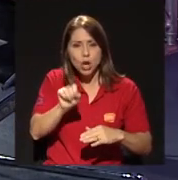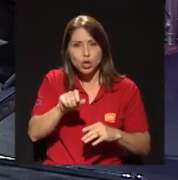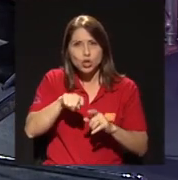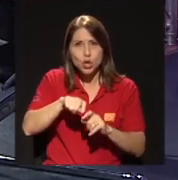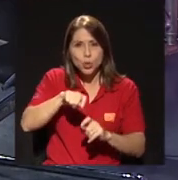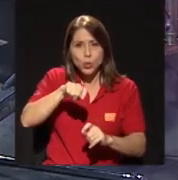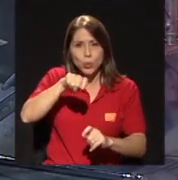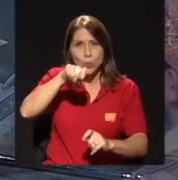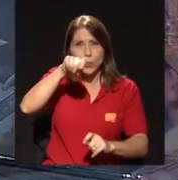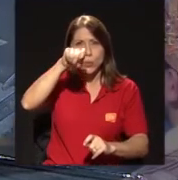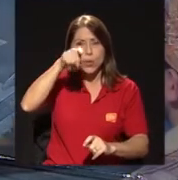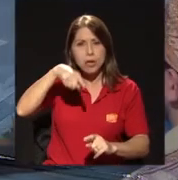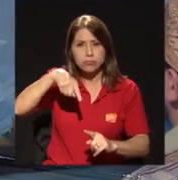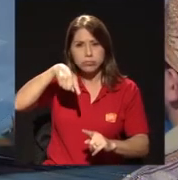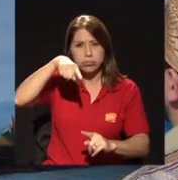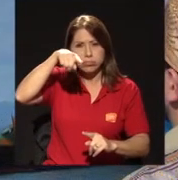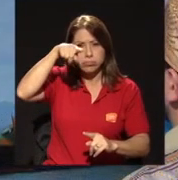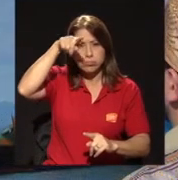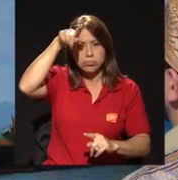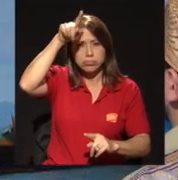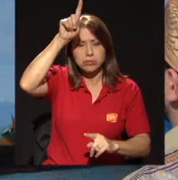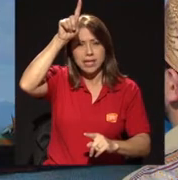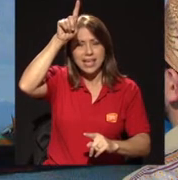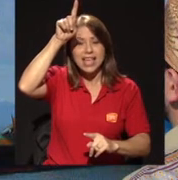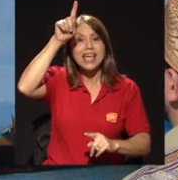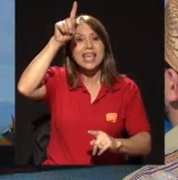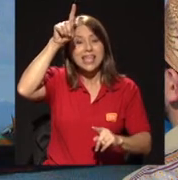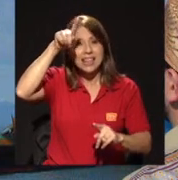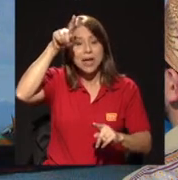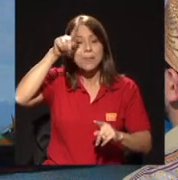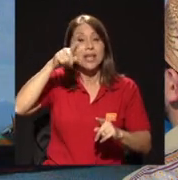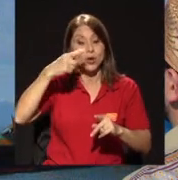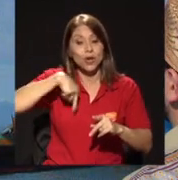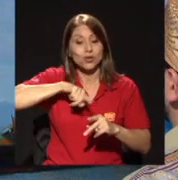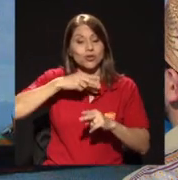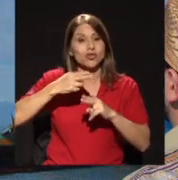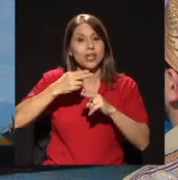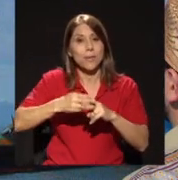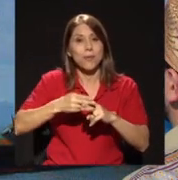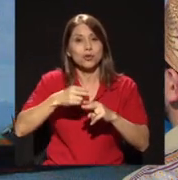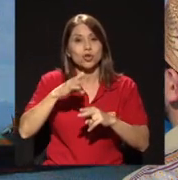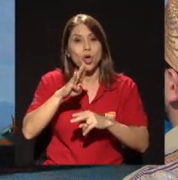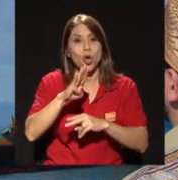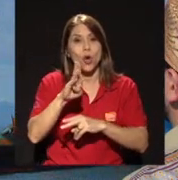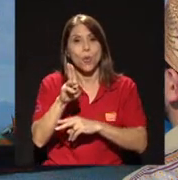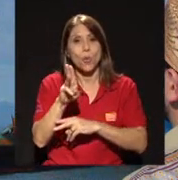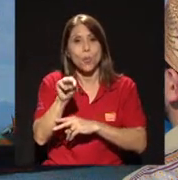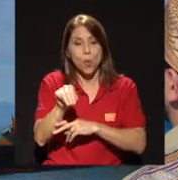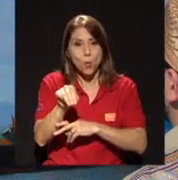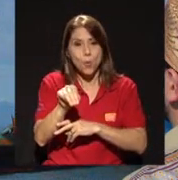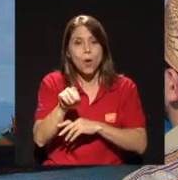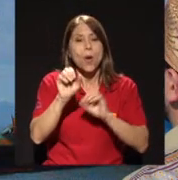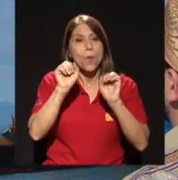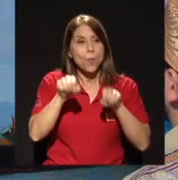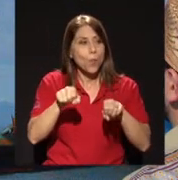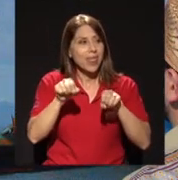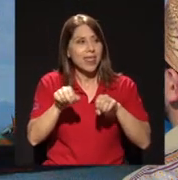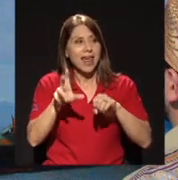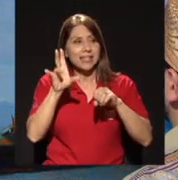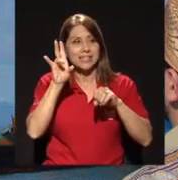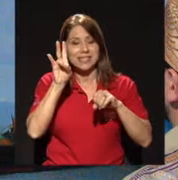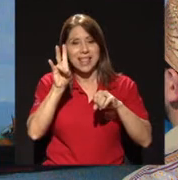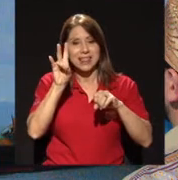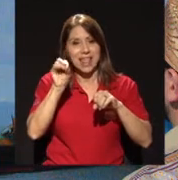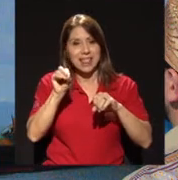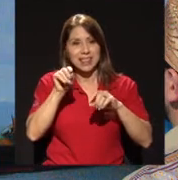y podría llegar hasta 70 por el boom que le llamamos, y es una estructura que está de esta forma, ¿verdad?